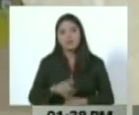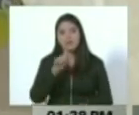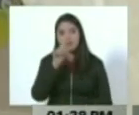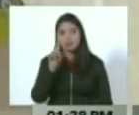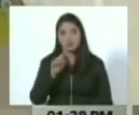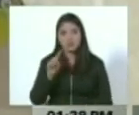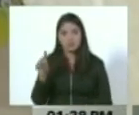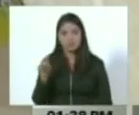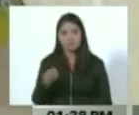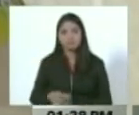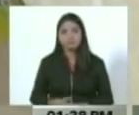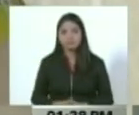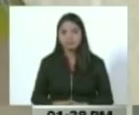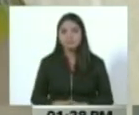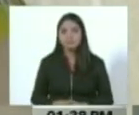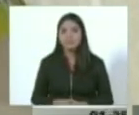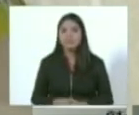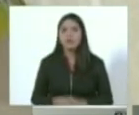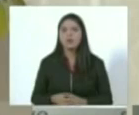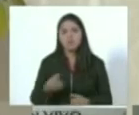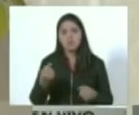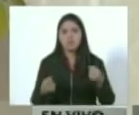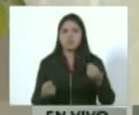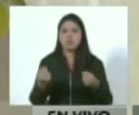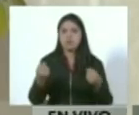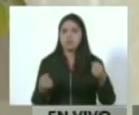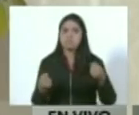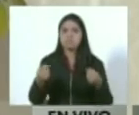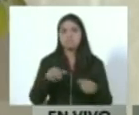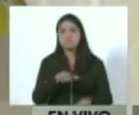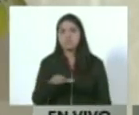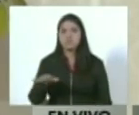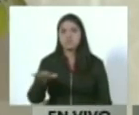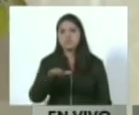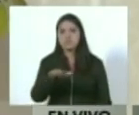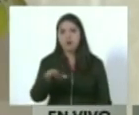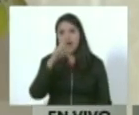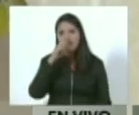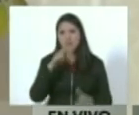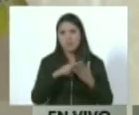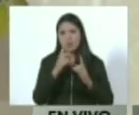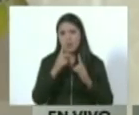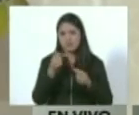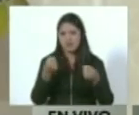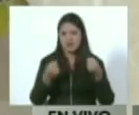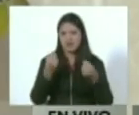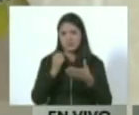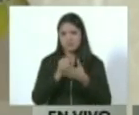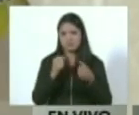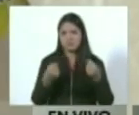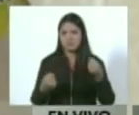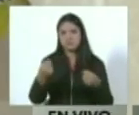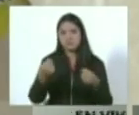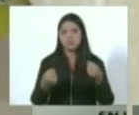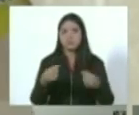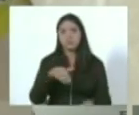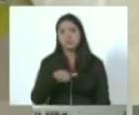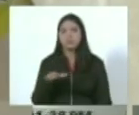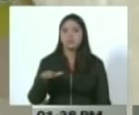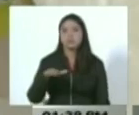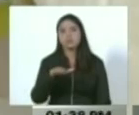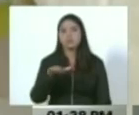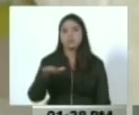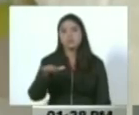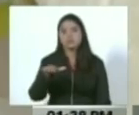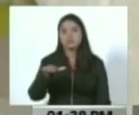Zulia, cuando se trasladaba en un vehículo modelo Octra, año 2011, en donde al momento